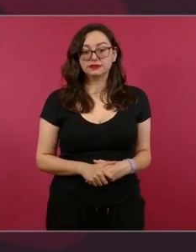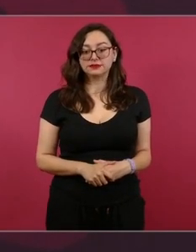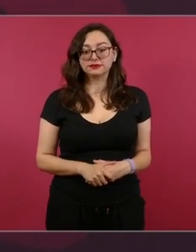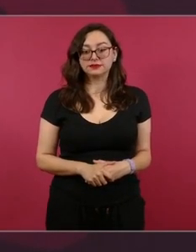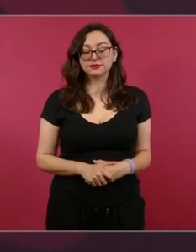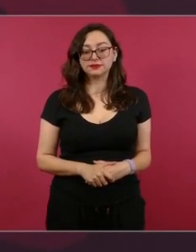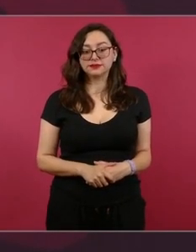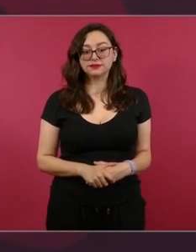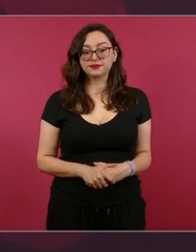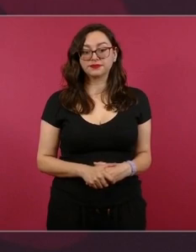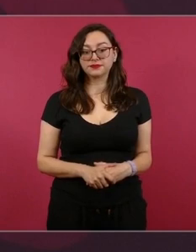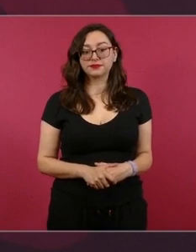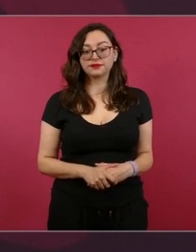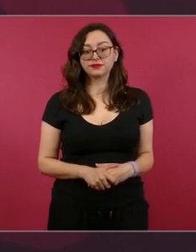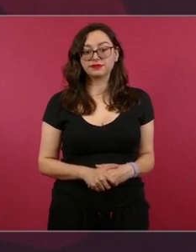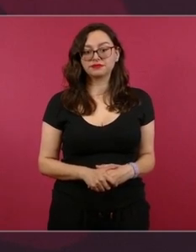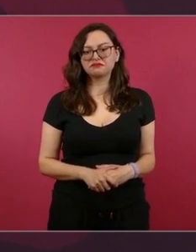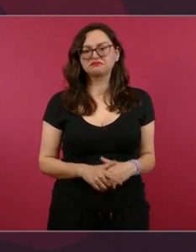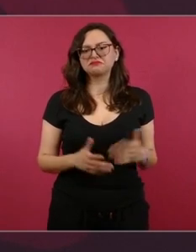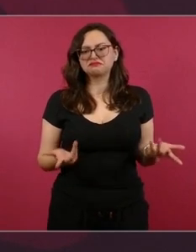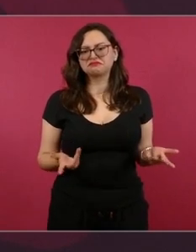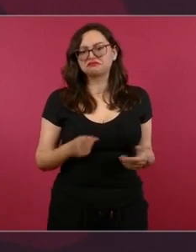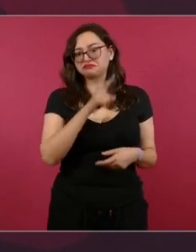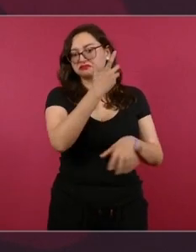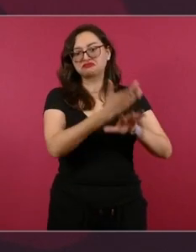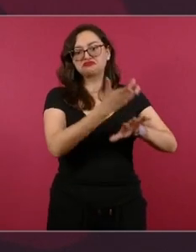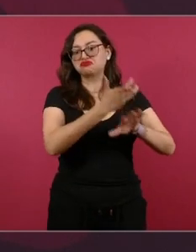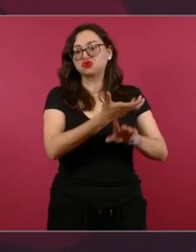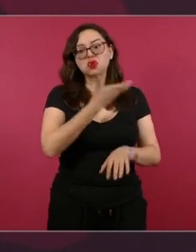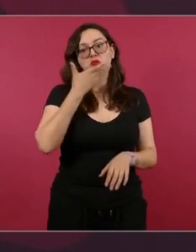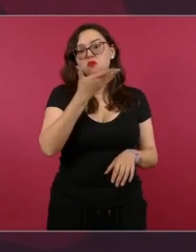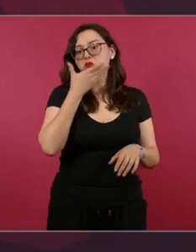No más que eso se ve normal,